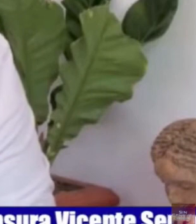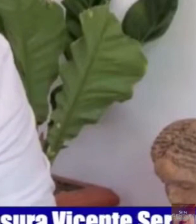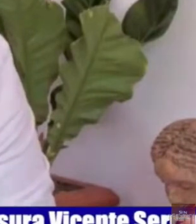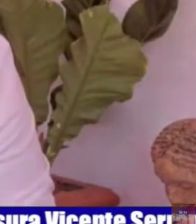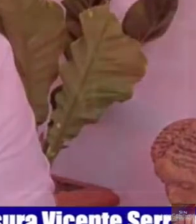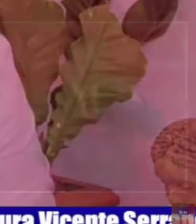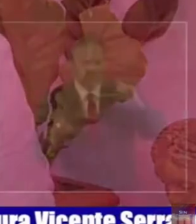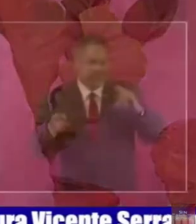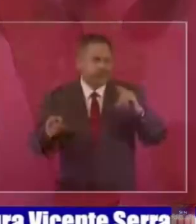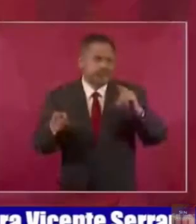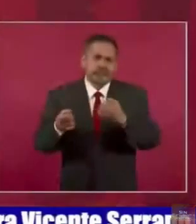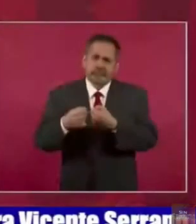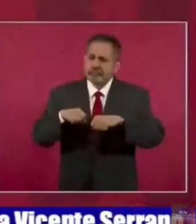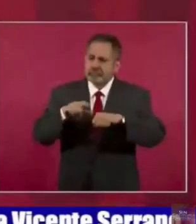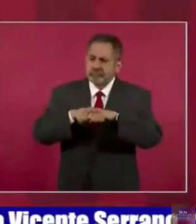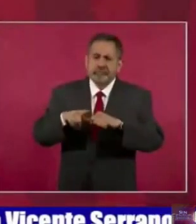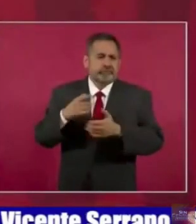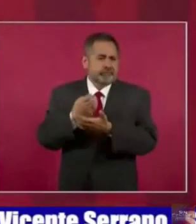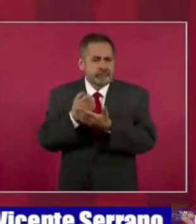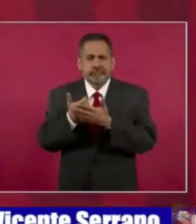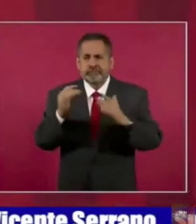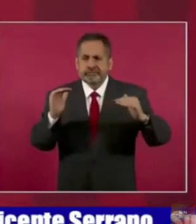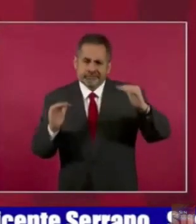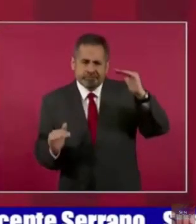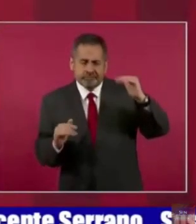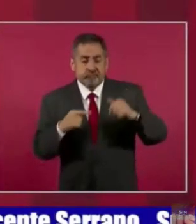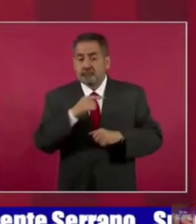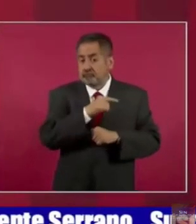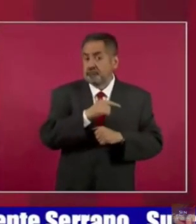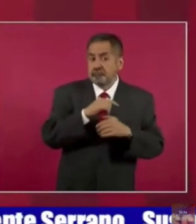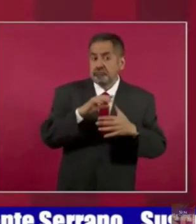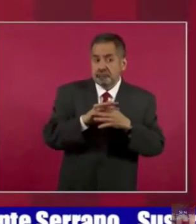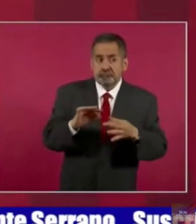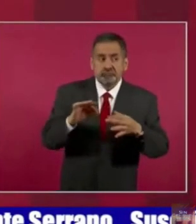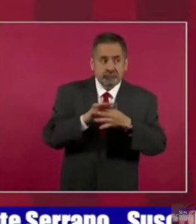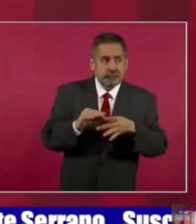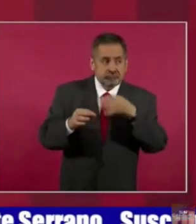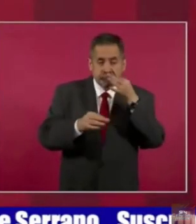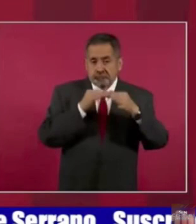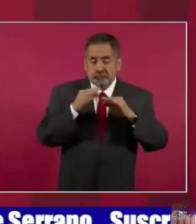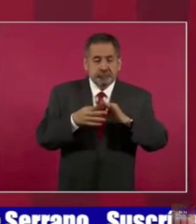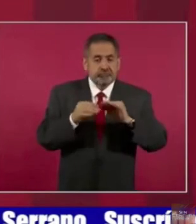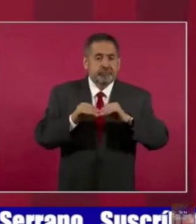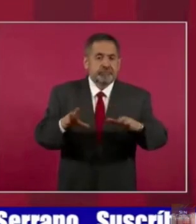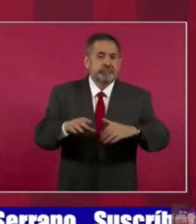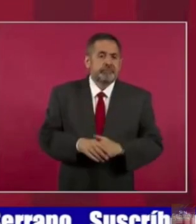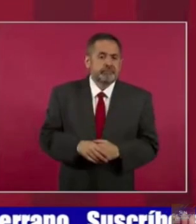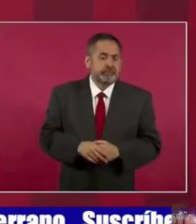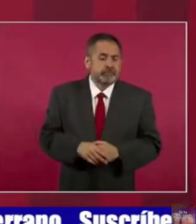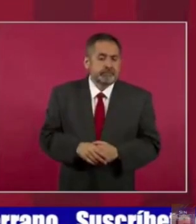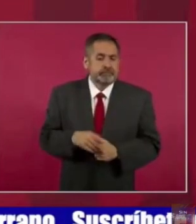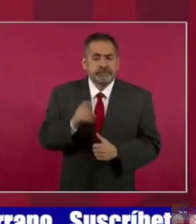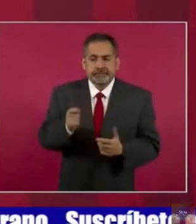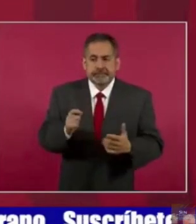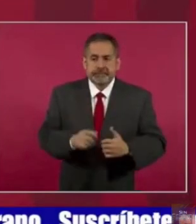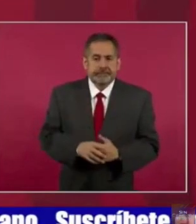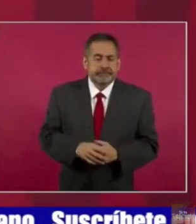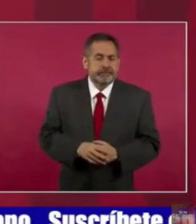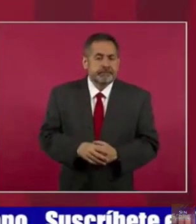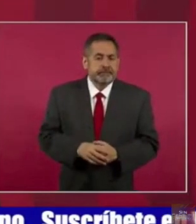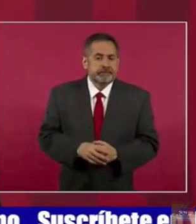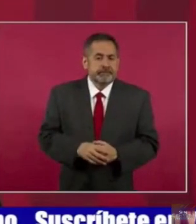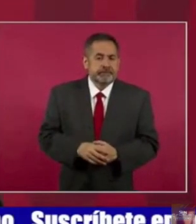el presidente Andrés Manuel López Obrador ha dado clase de historia, cátedra, y mientras esperamos precisamente